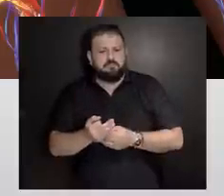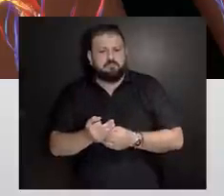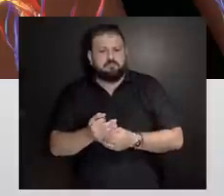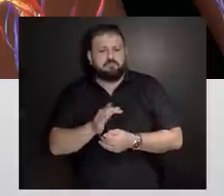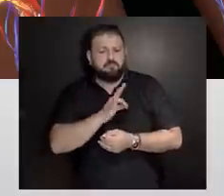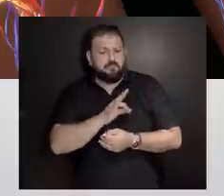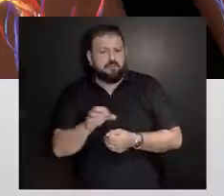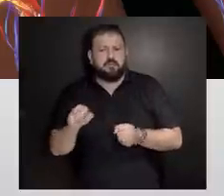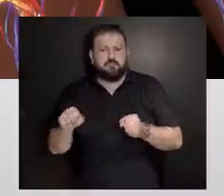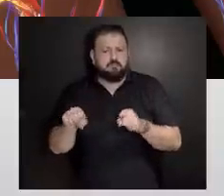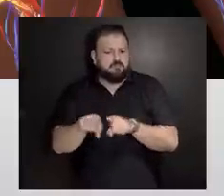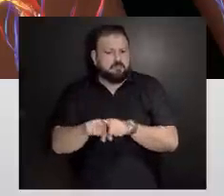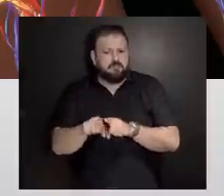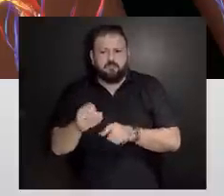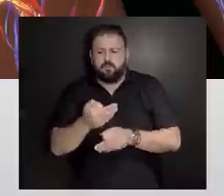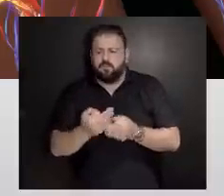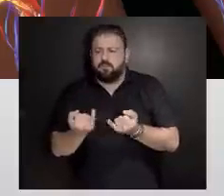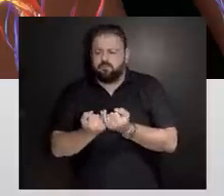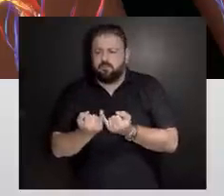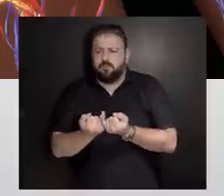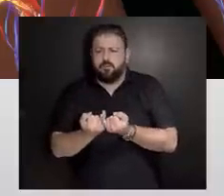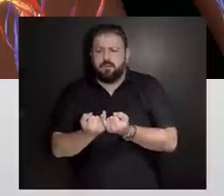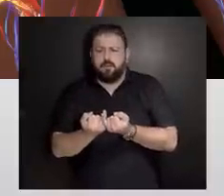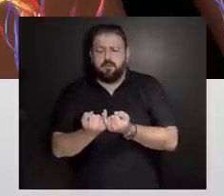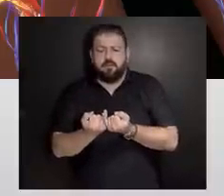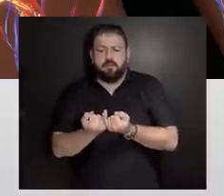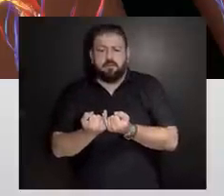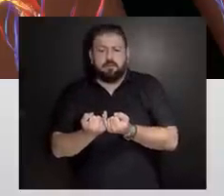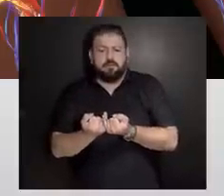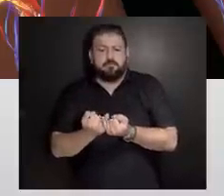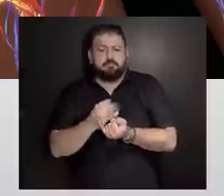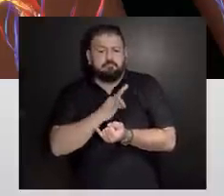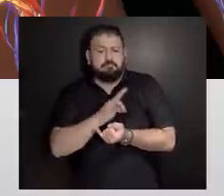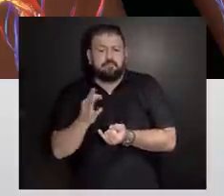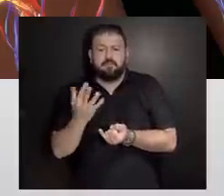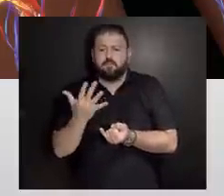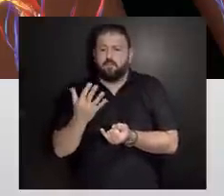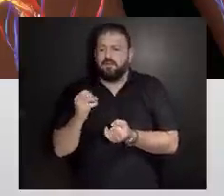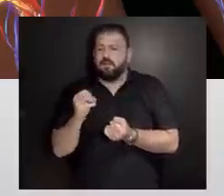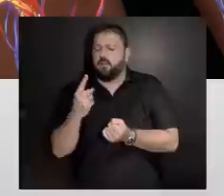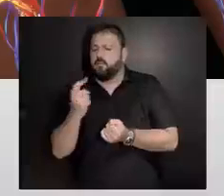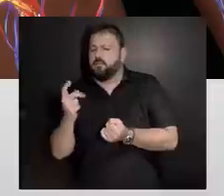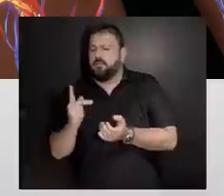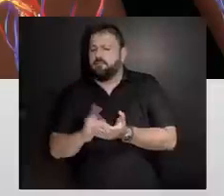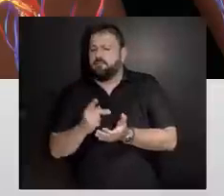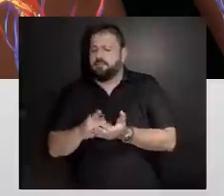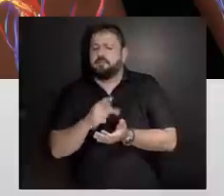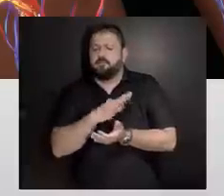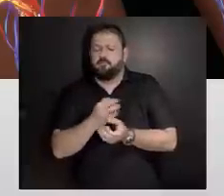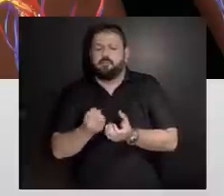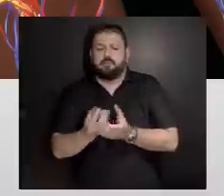al mismo tiempo, o regular, por así decirlo, 50 a 100 veces esta cantidad de glucosa.